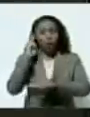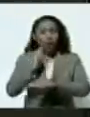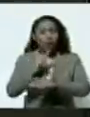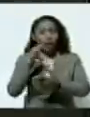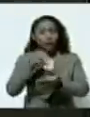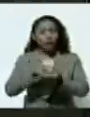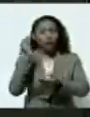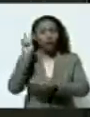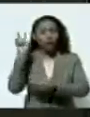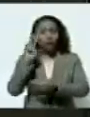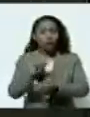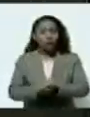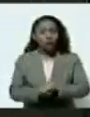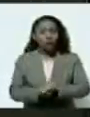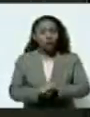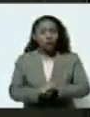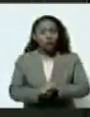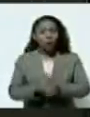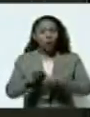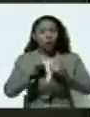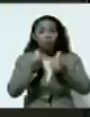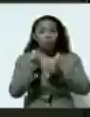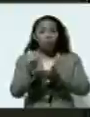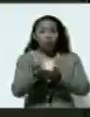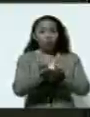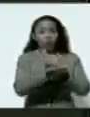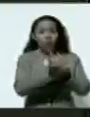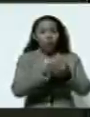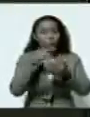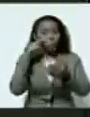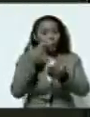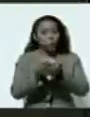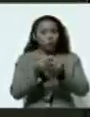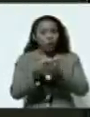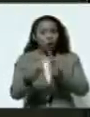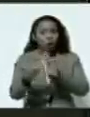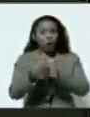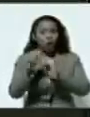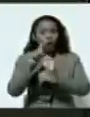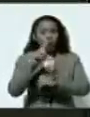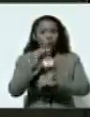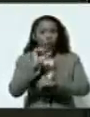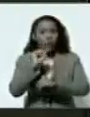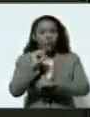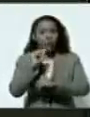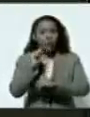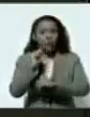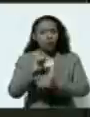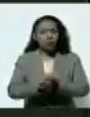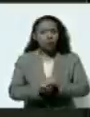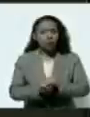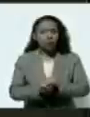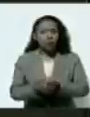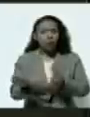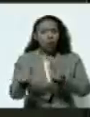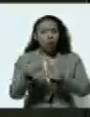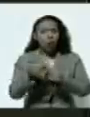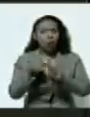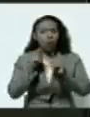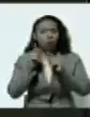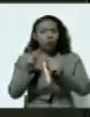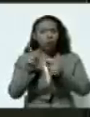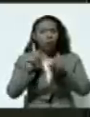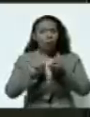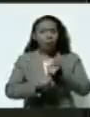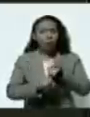Estado venezolano empezó a recabar pruebas contra Luisa Ortega Díaz y contra su